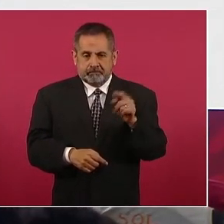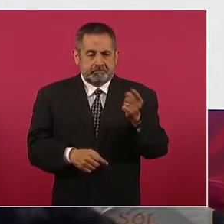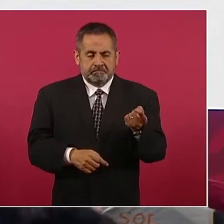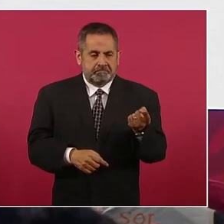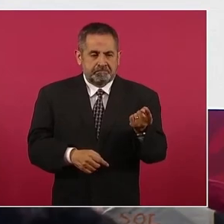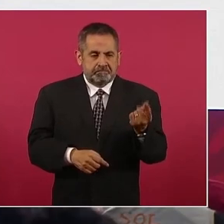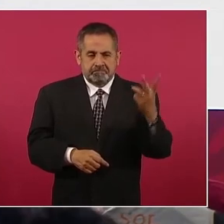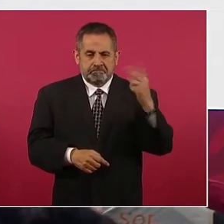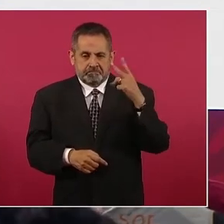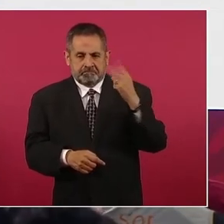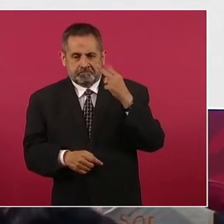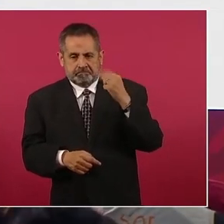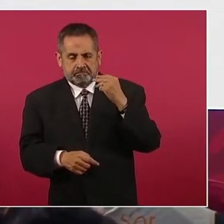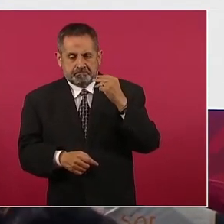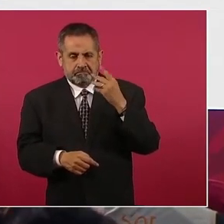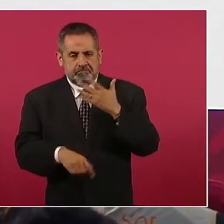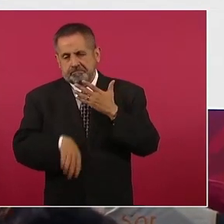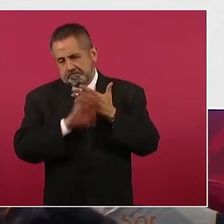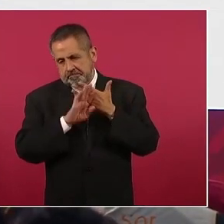en contra